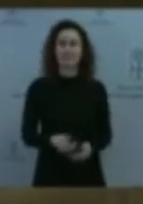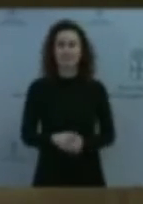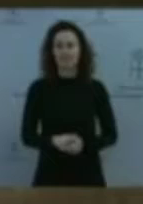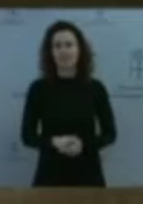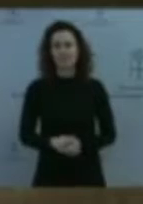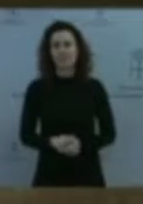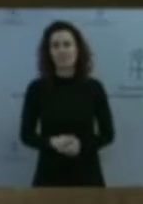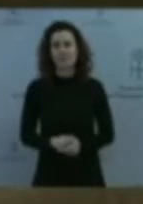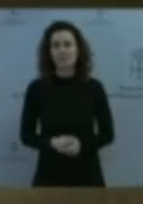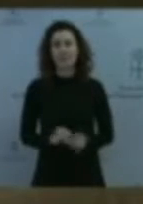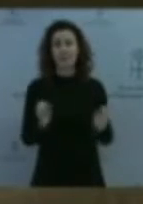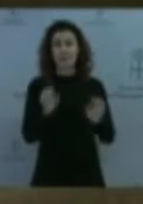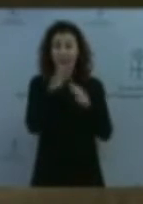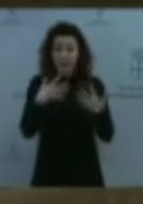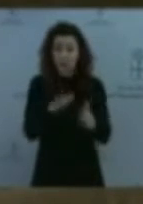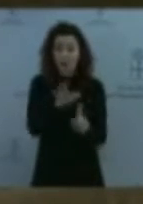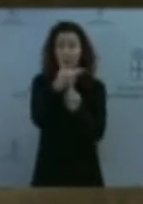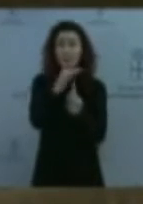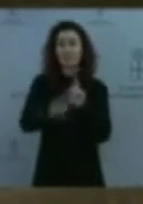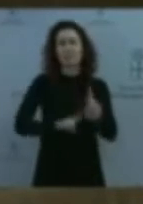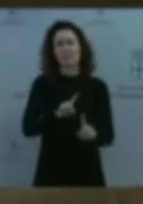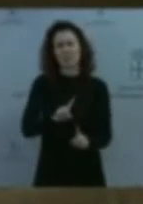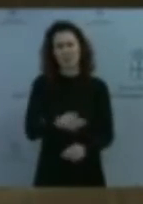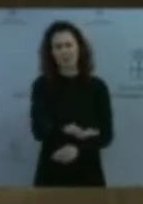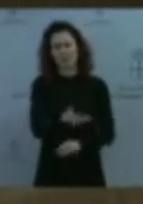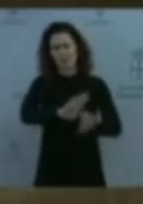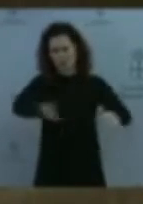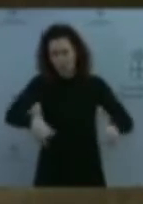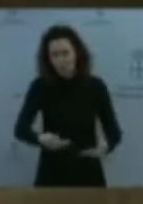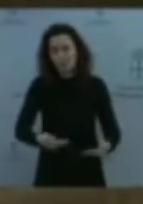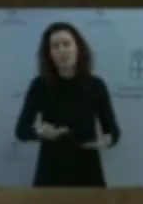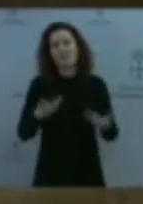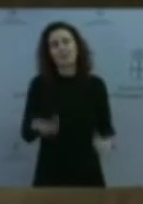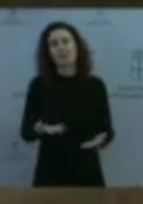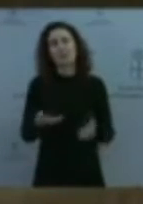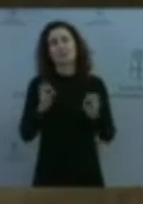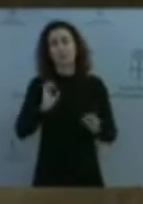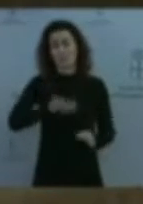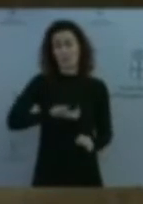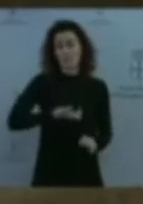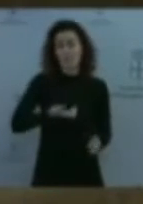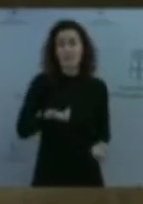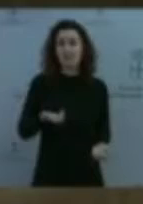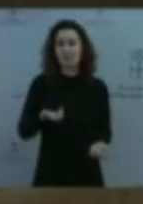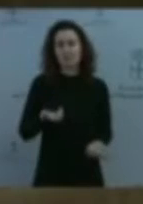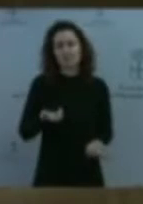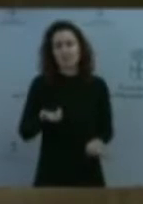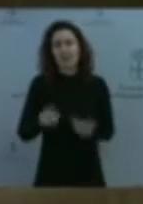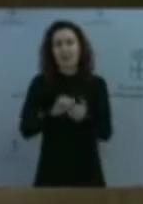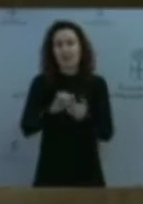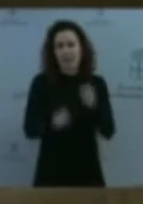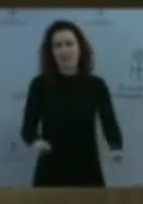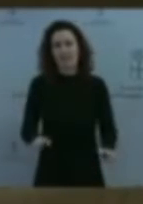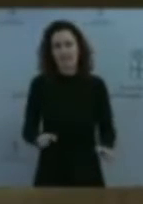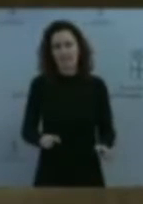preocupación generalizada, compartimos que las administraciones locales son la entidad más cercana a la ciudadanía, a sus problemas y a la realidad del